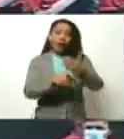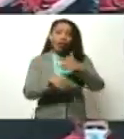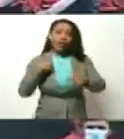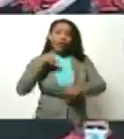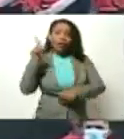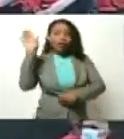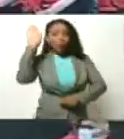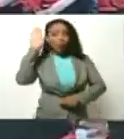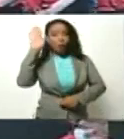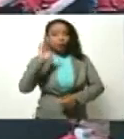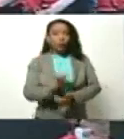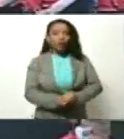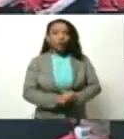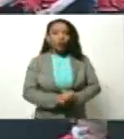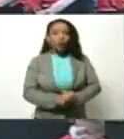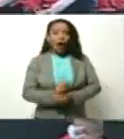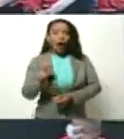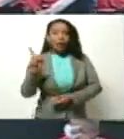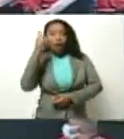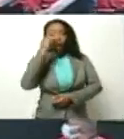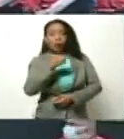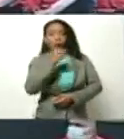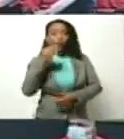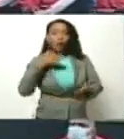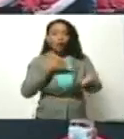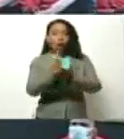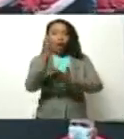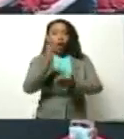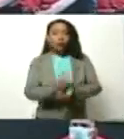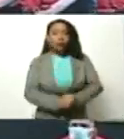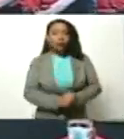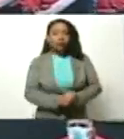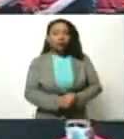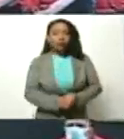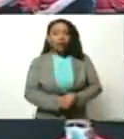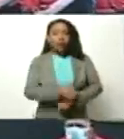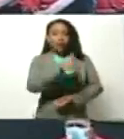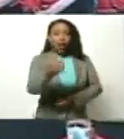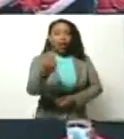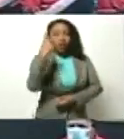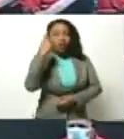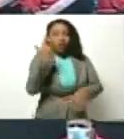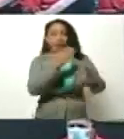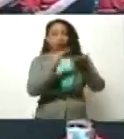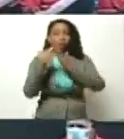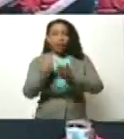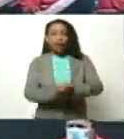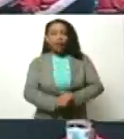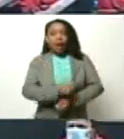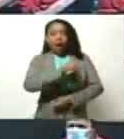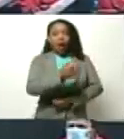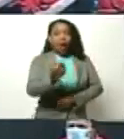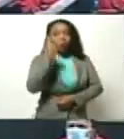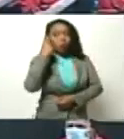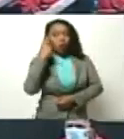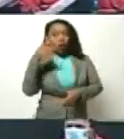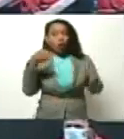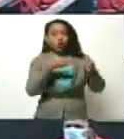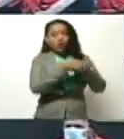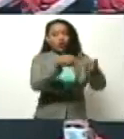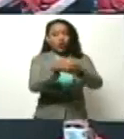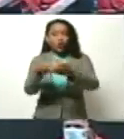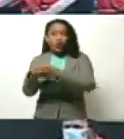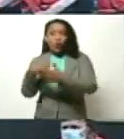seguramente es un compromiso en la lealtad de cada uno de sus comunidades de cada uno hace sus sectores